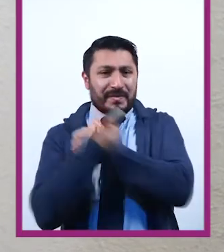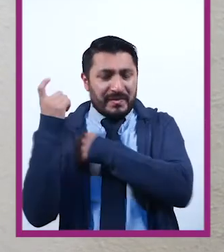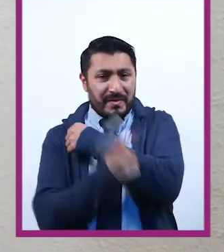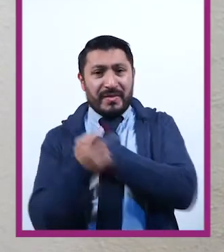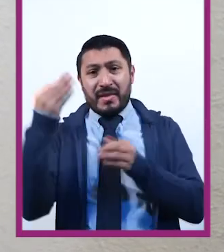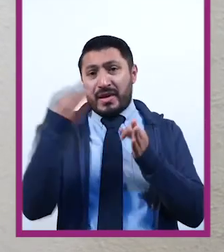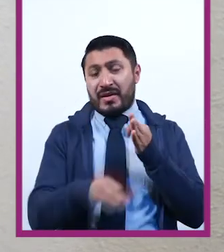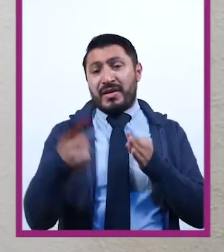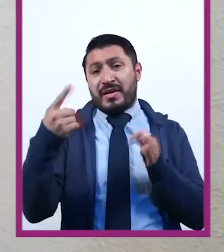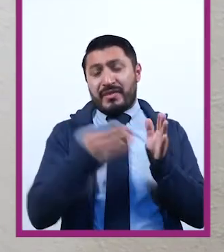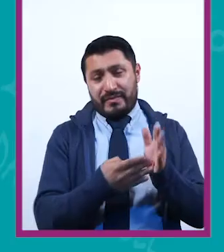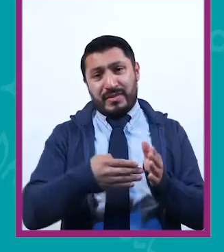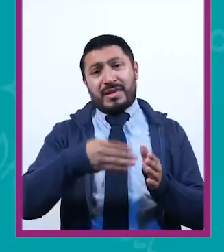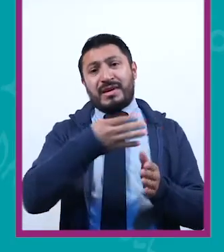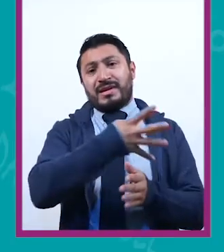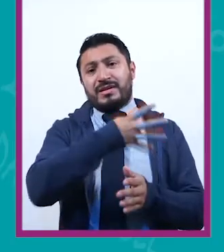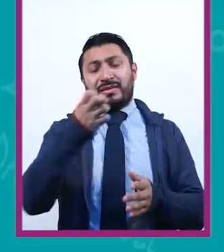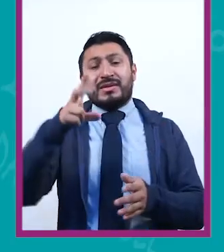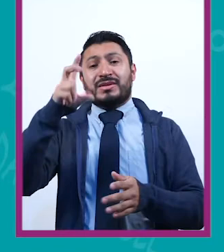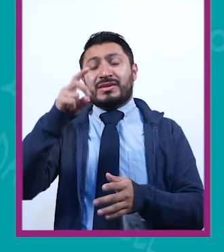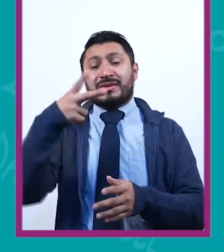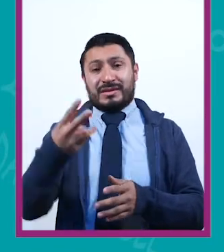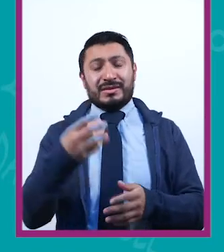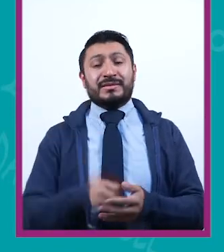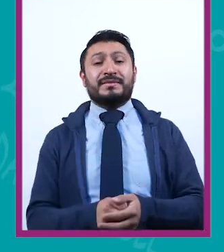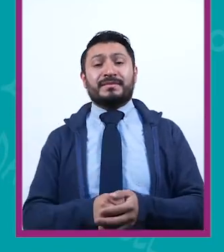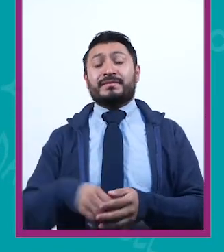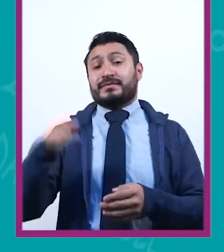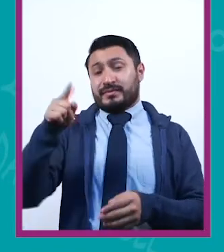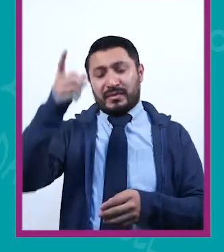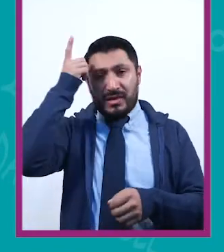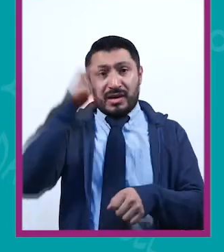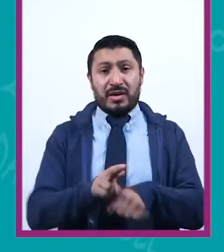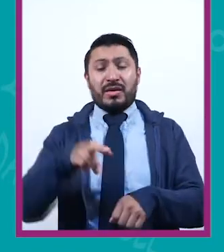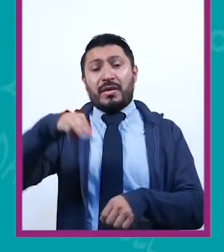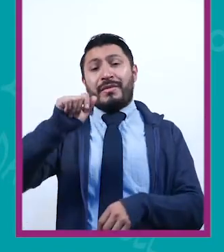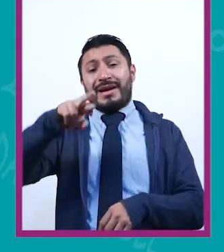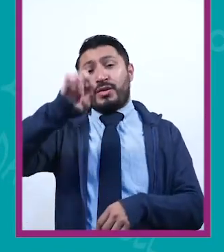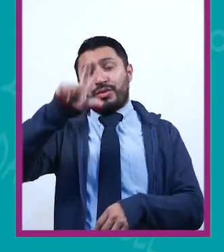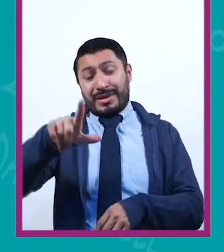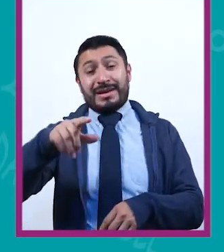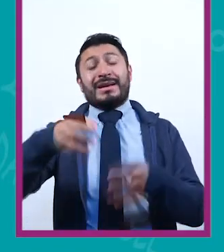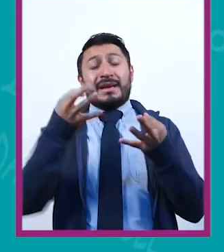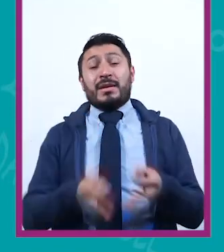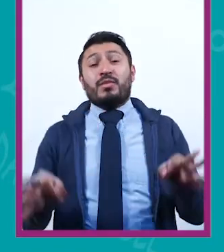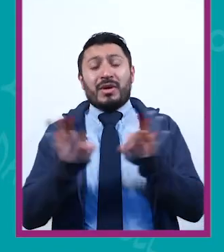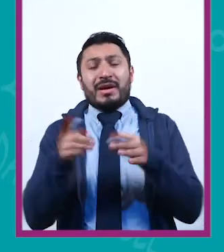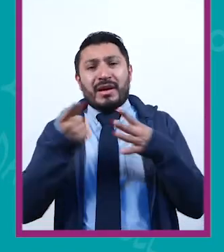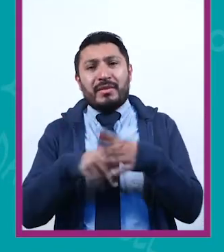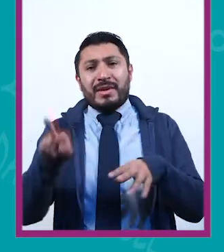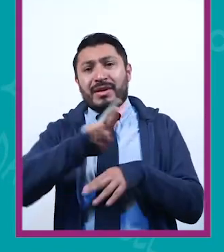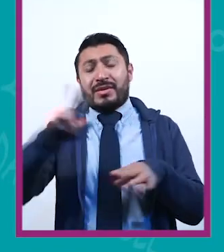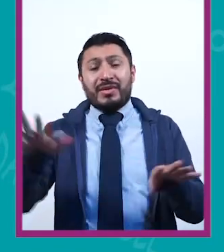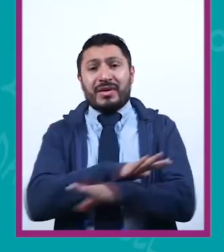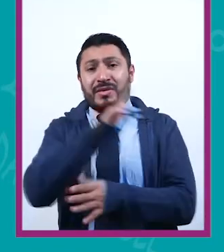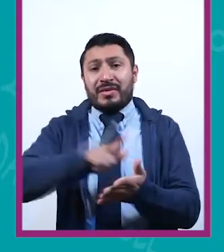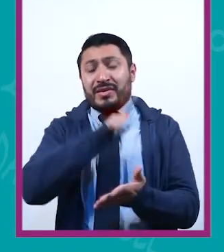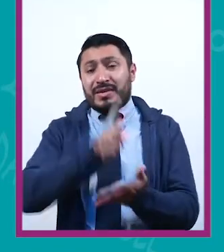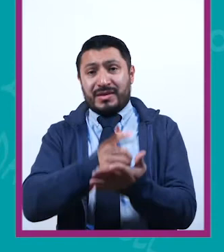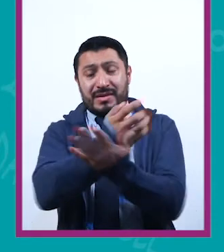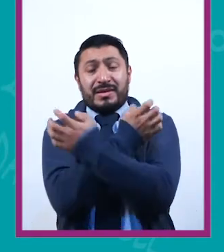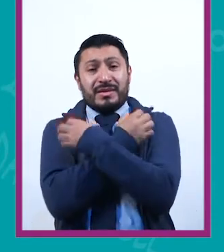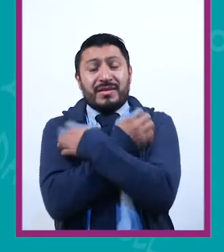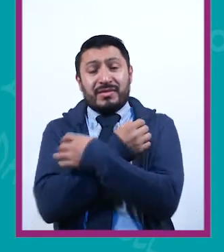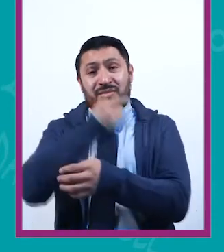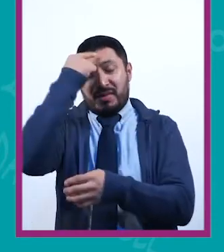de 1933. Su rector fue Manuel Gómez Morín. Fue muy importante porque inició una reforma